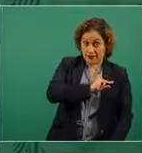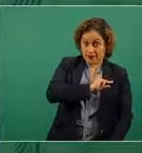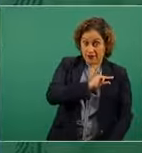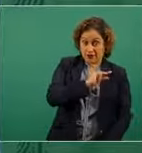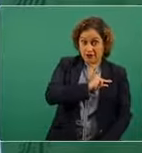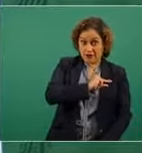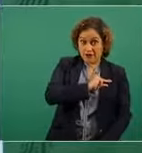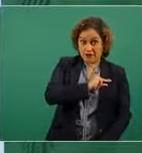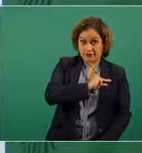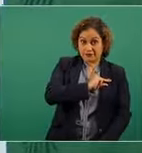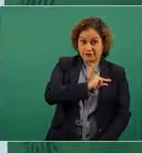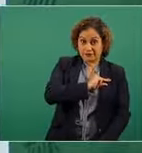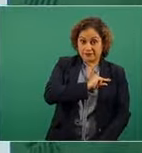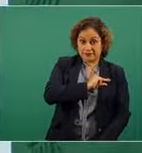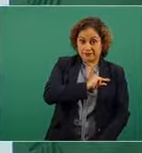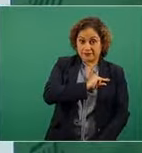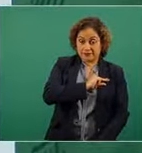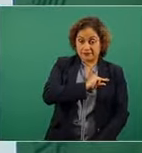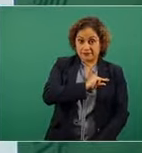no